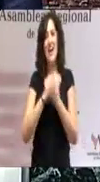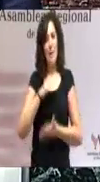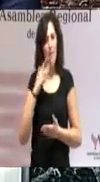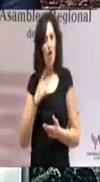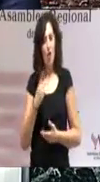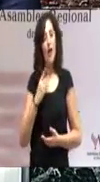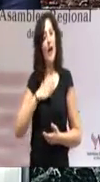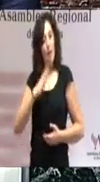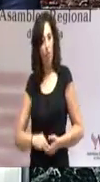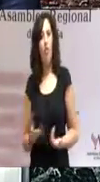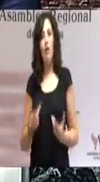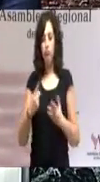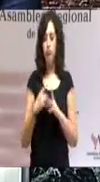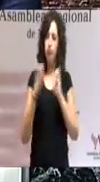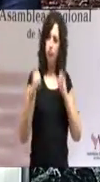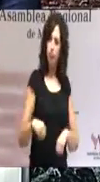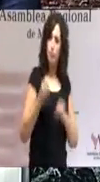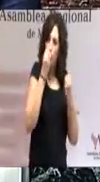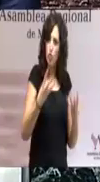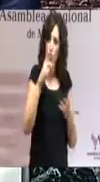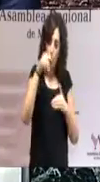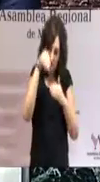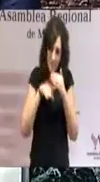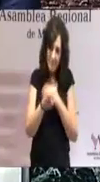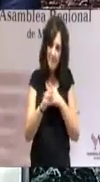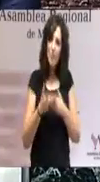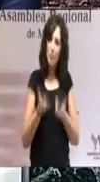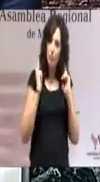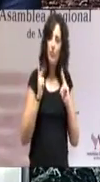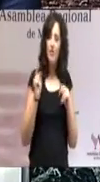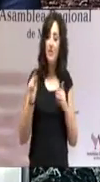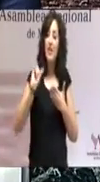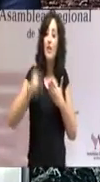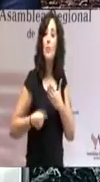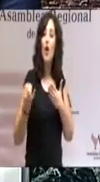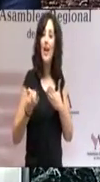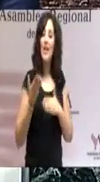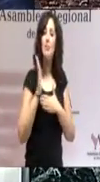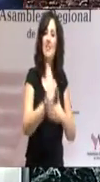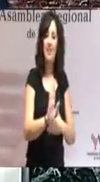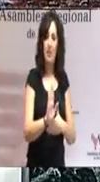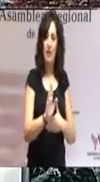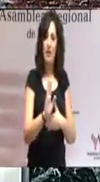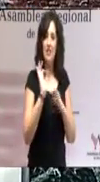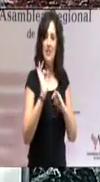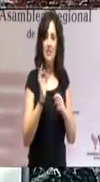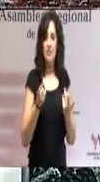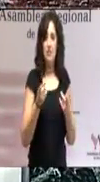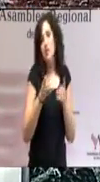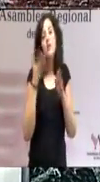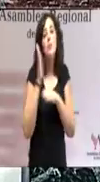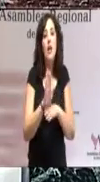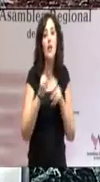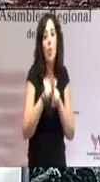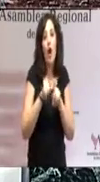acuerdo que garantiza esa llegada y ese soterramiento. Y usted firmó como representante de un partido que para mí hoy tiene